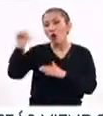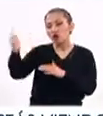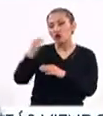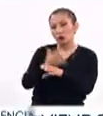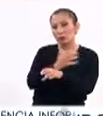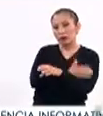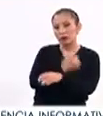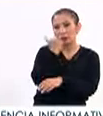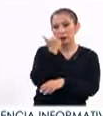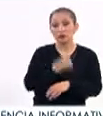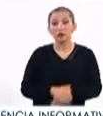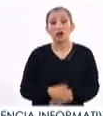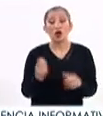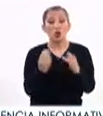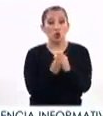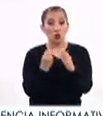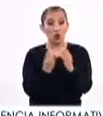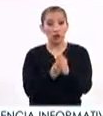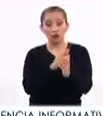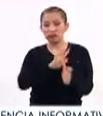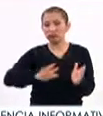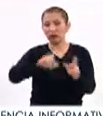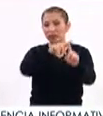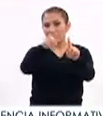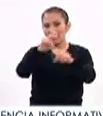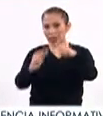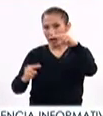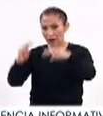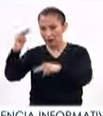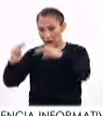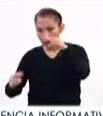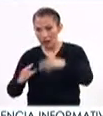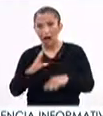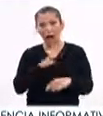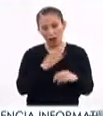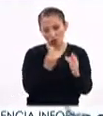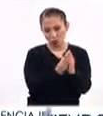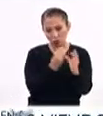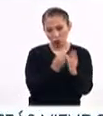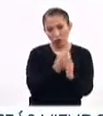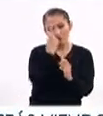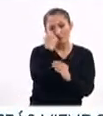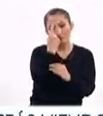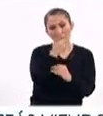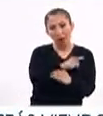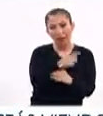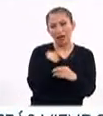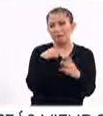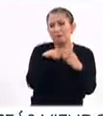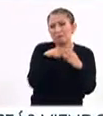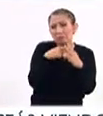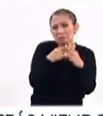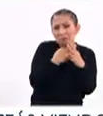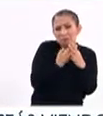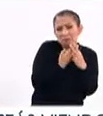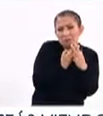otros compañeros. Los cursos abarcan distintos niveles. Hay cursos para